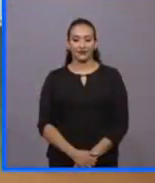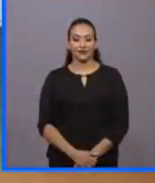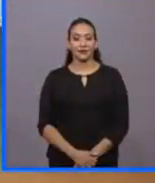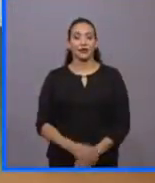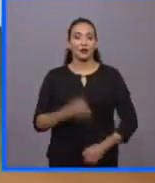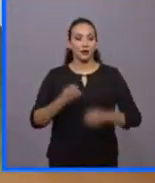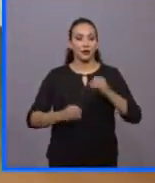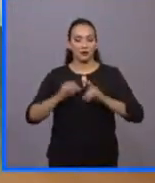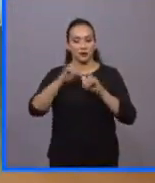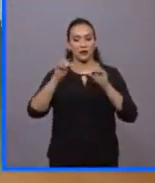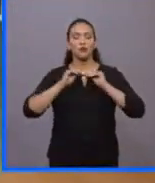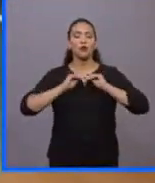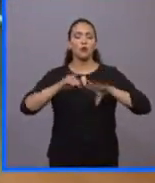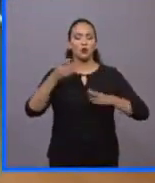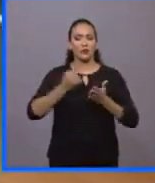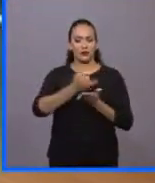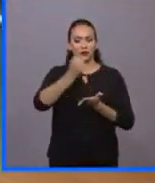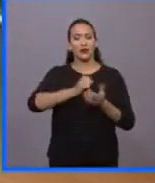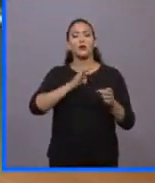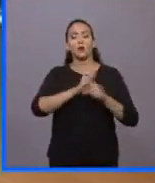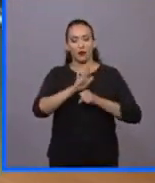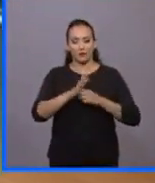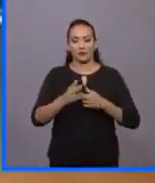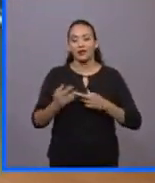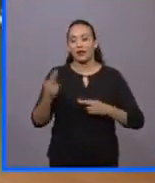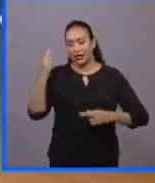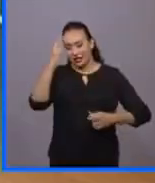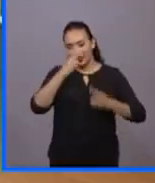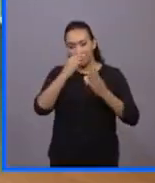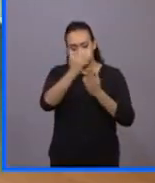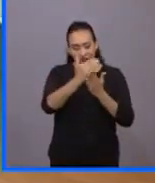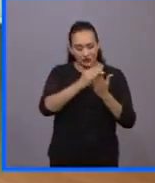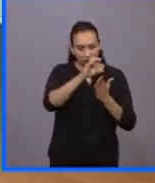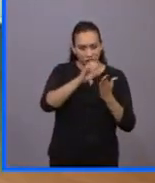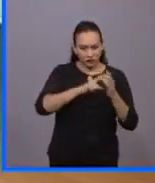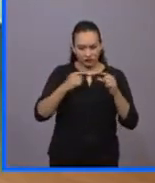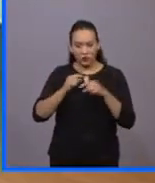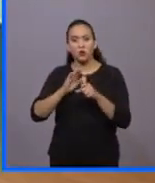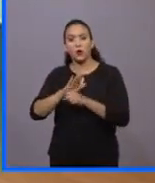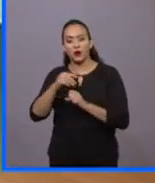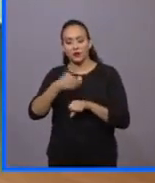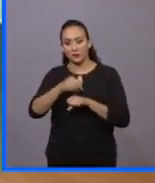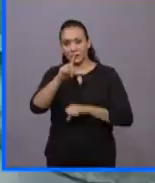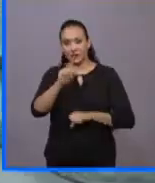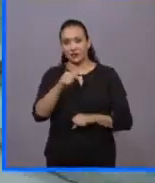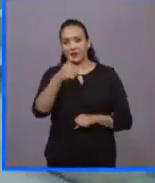La Suprema Corte publicó la sentencia del Pleno en la controversia constitucional